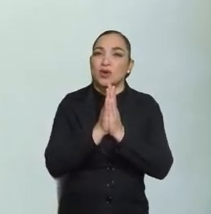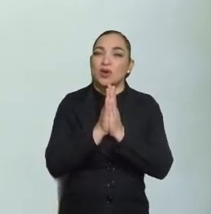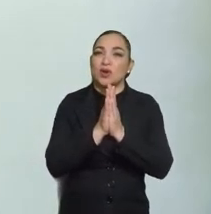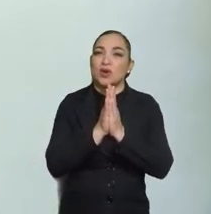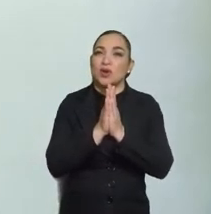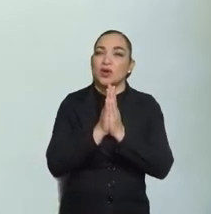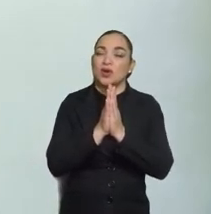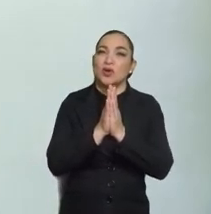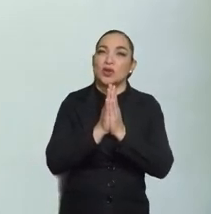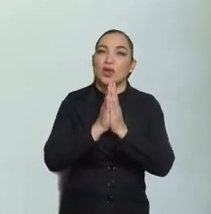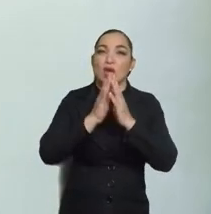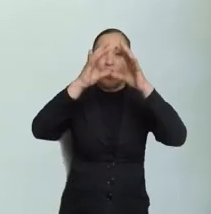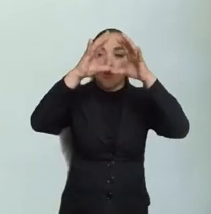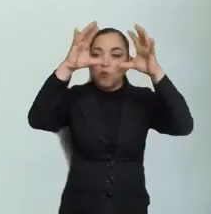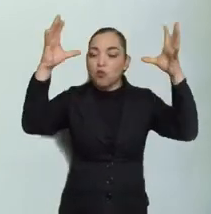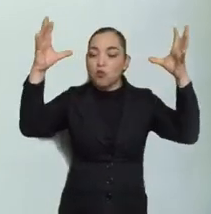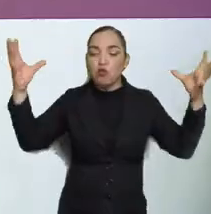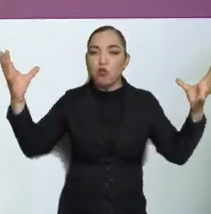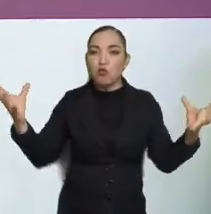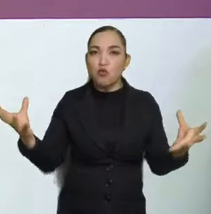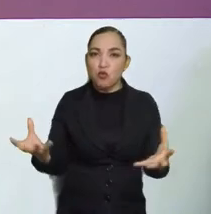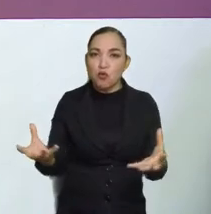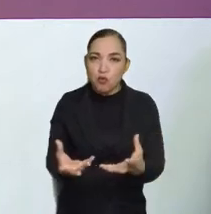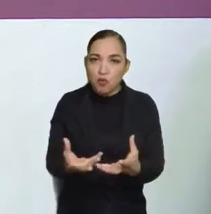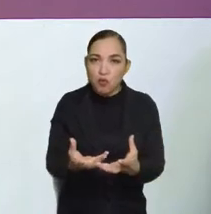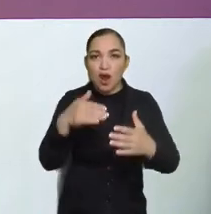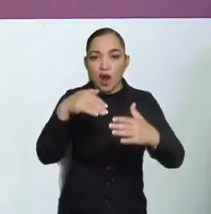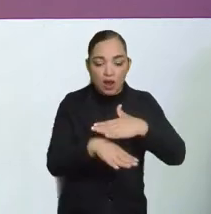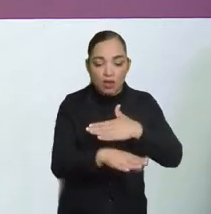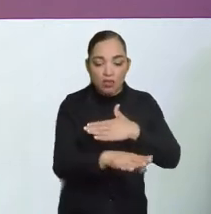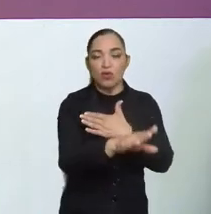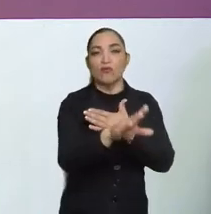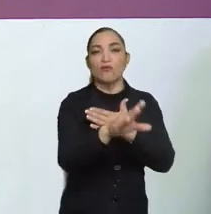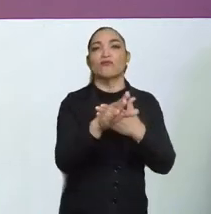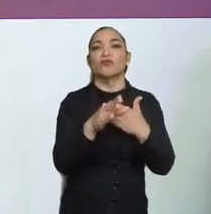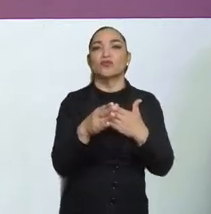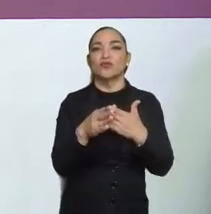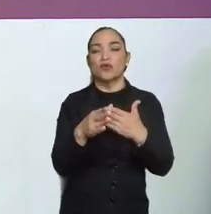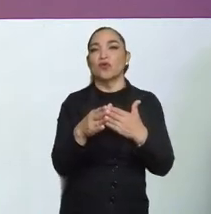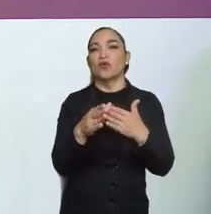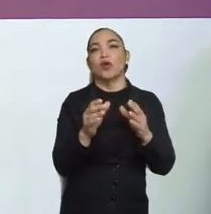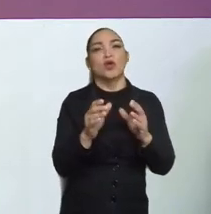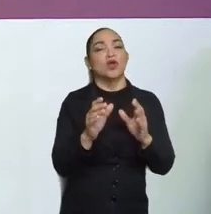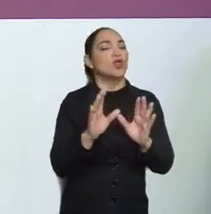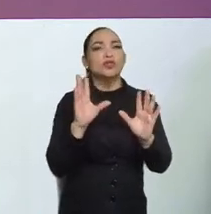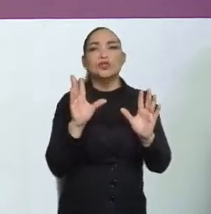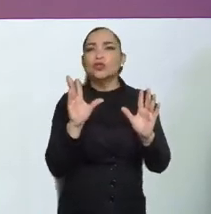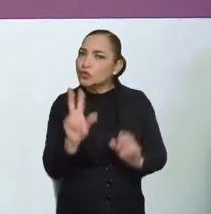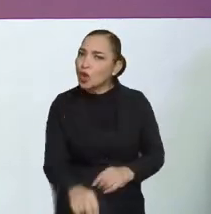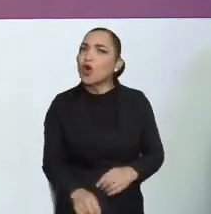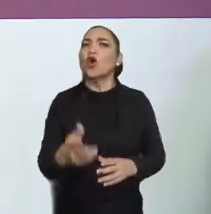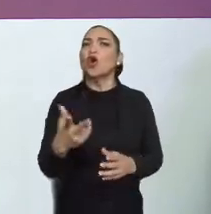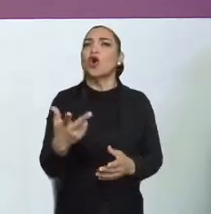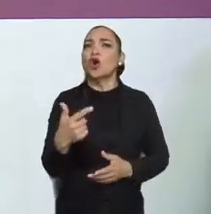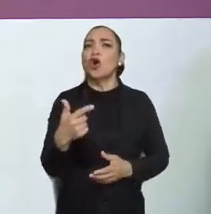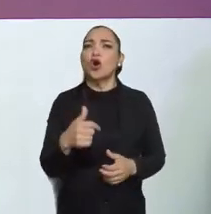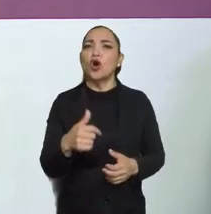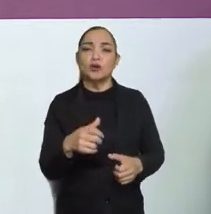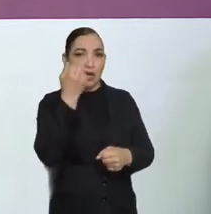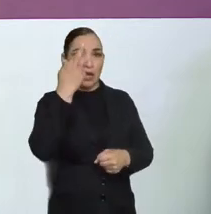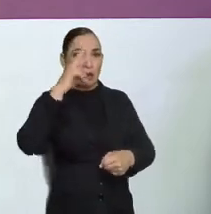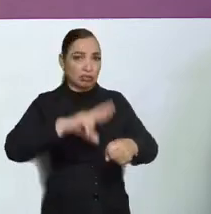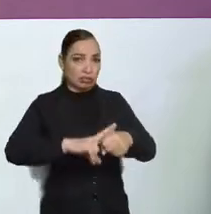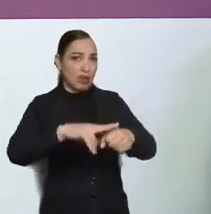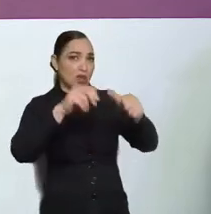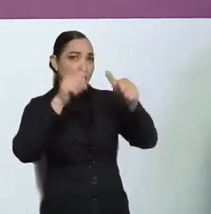burbuja y no atienden, pues. Hay cosas que les debían de atender los secretarios, que ellos expliquen el